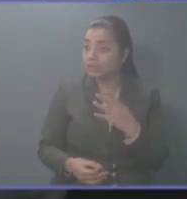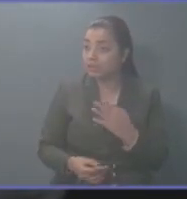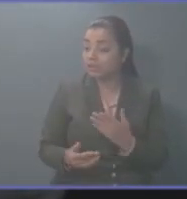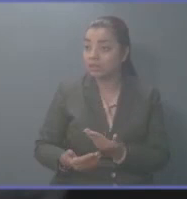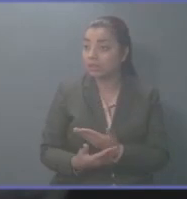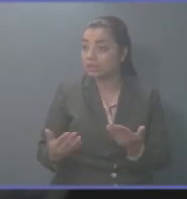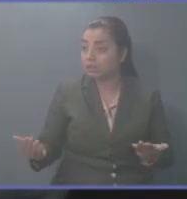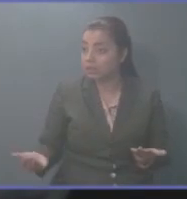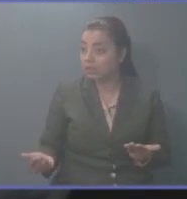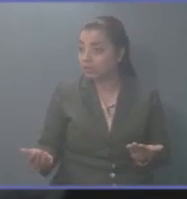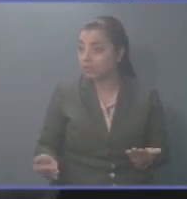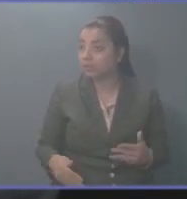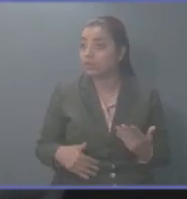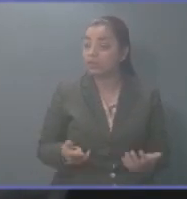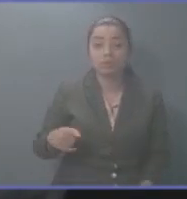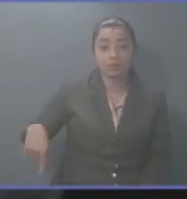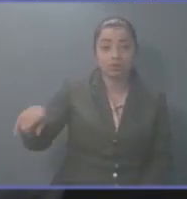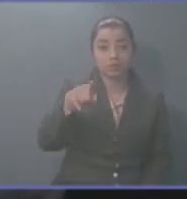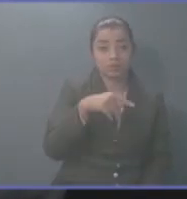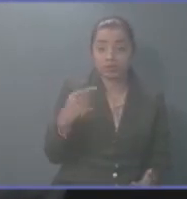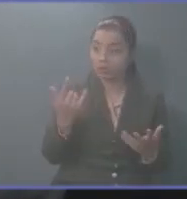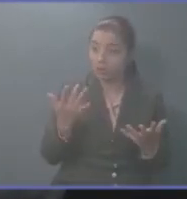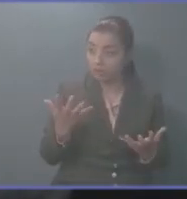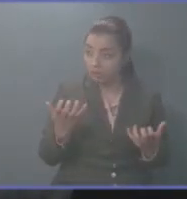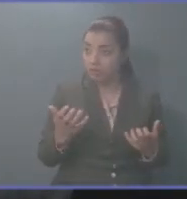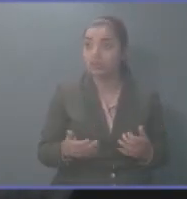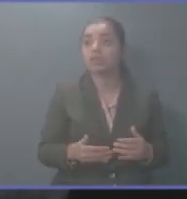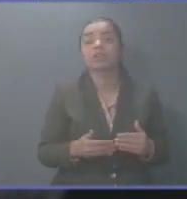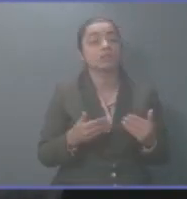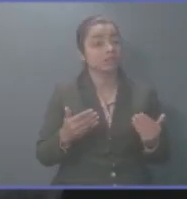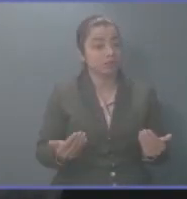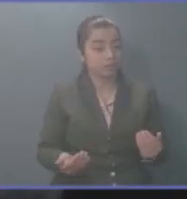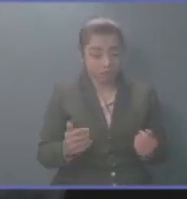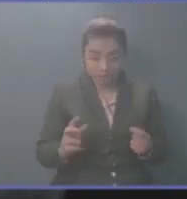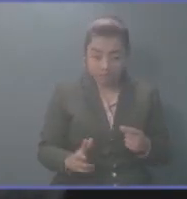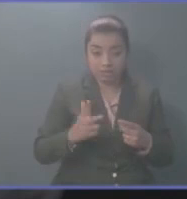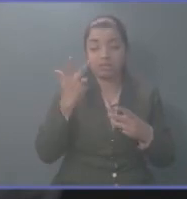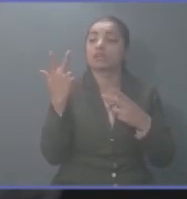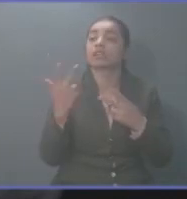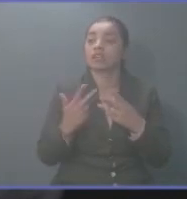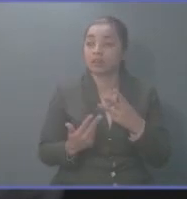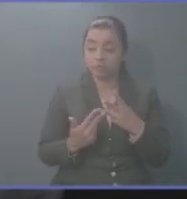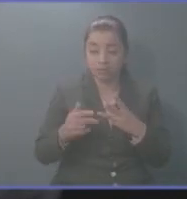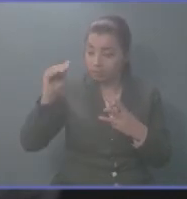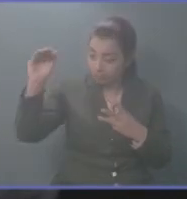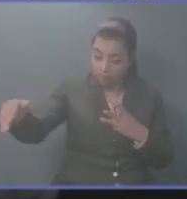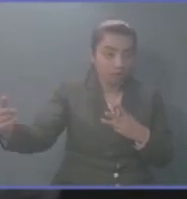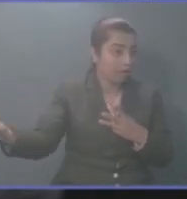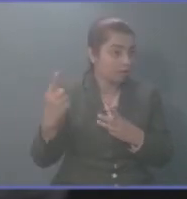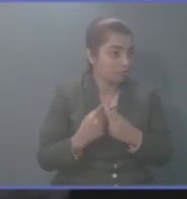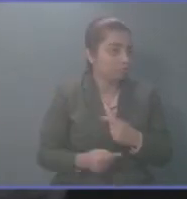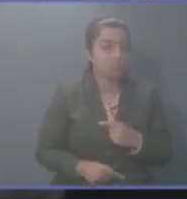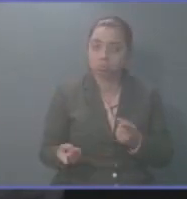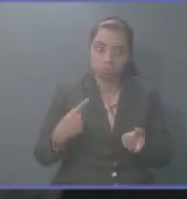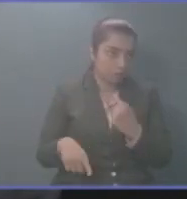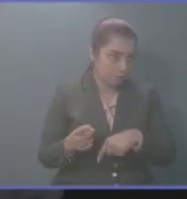fue porque ustedes quisieran interpelarlo, sino que se le llamó 3 veces a 3 comisiones y él no asistió.